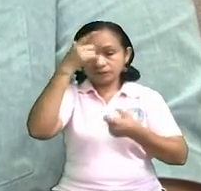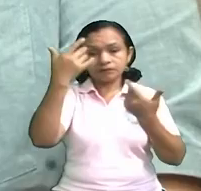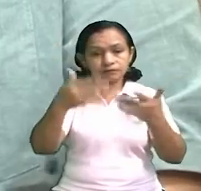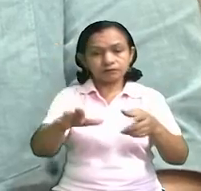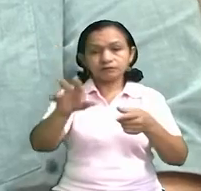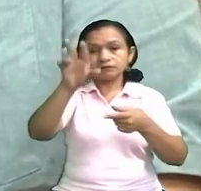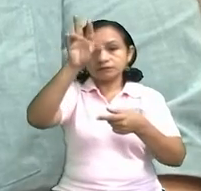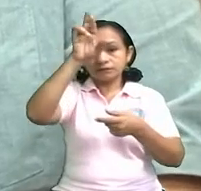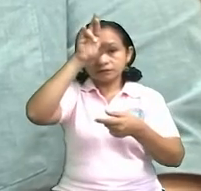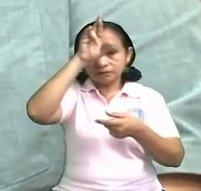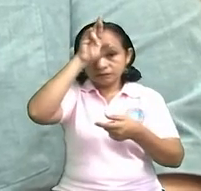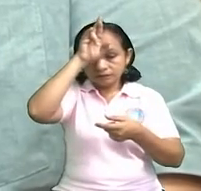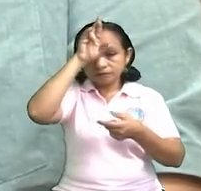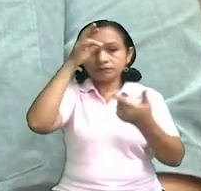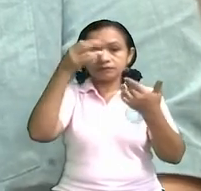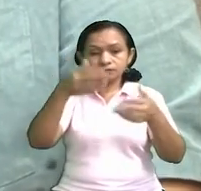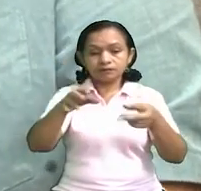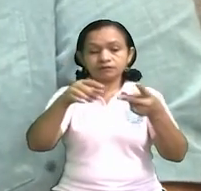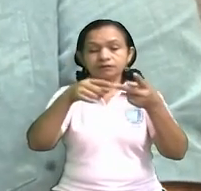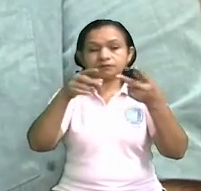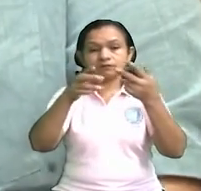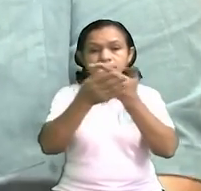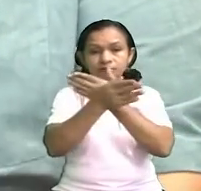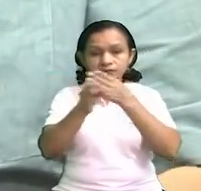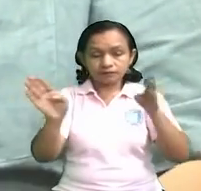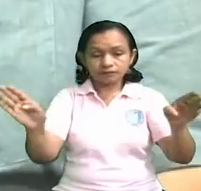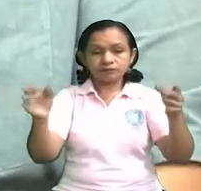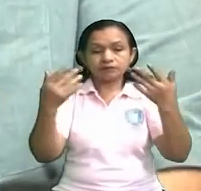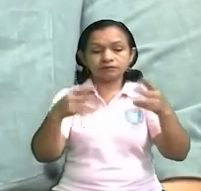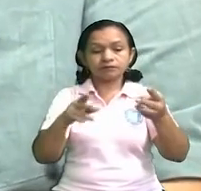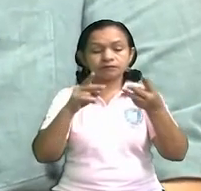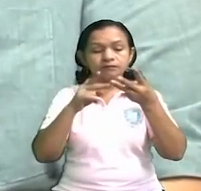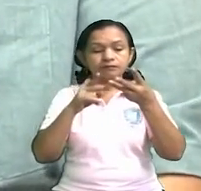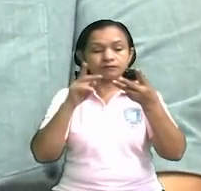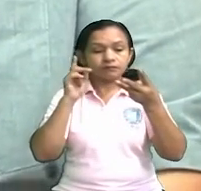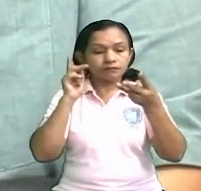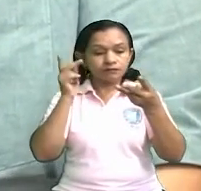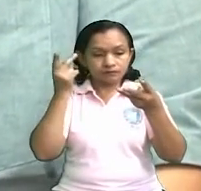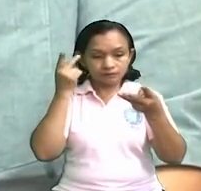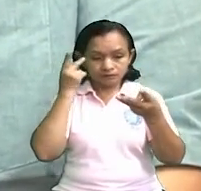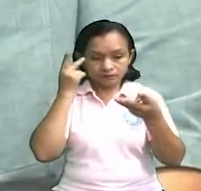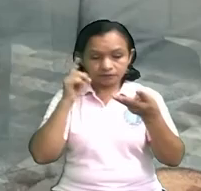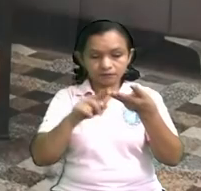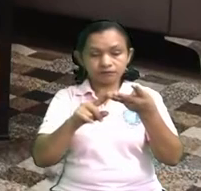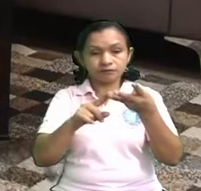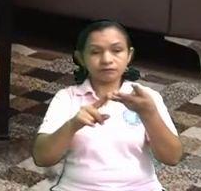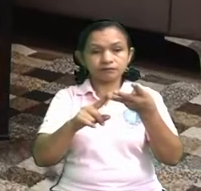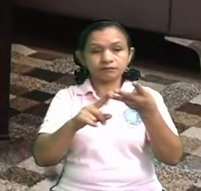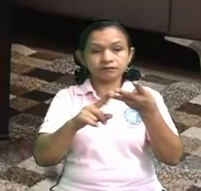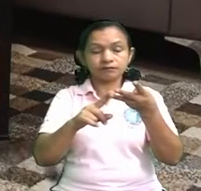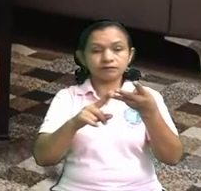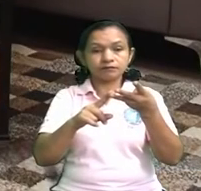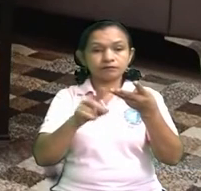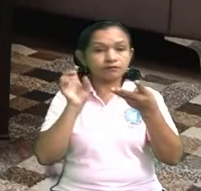Rusia, a Brasil, a Taiwán, a España, precisamente, y vienen